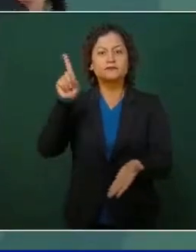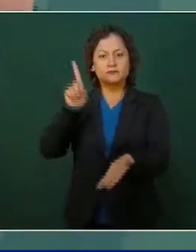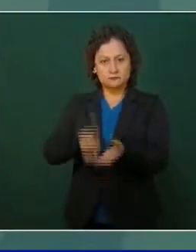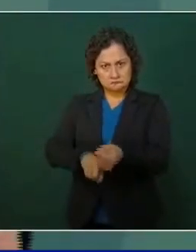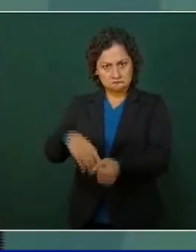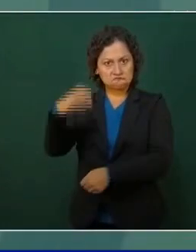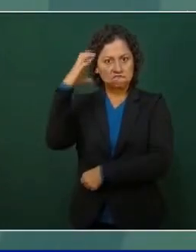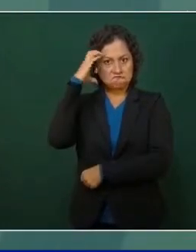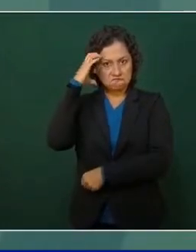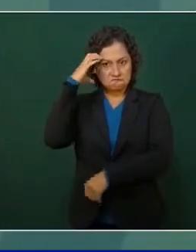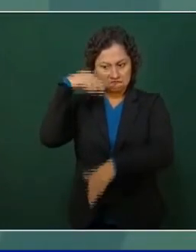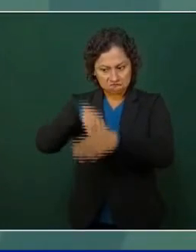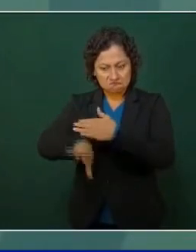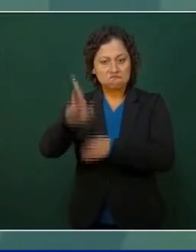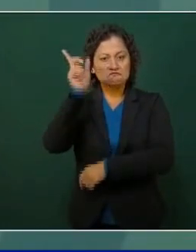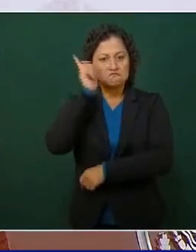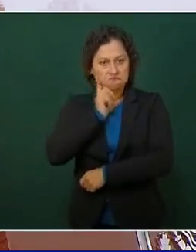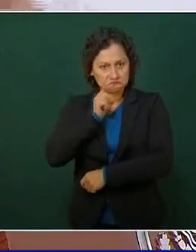dormitorios,